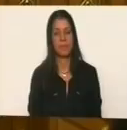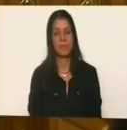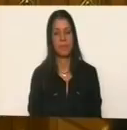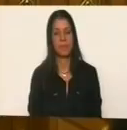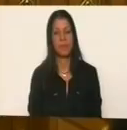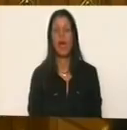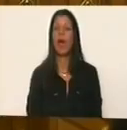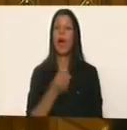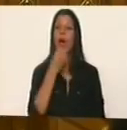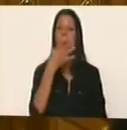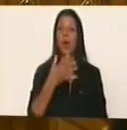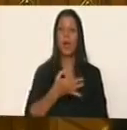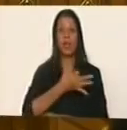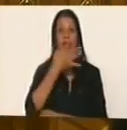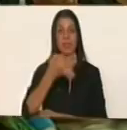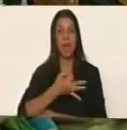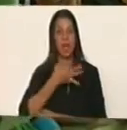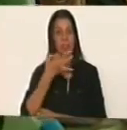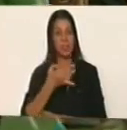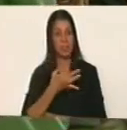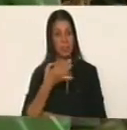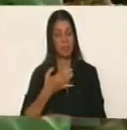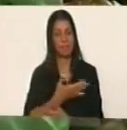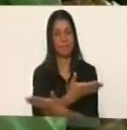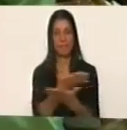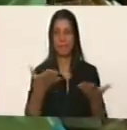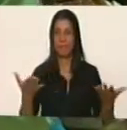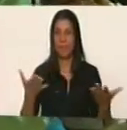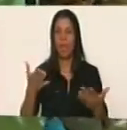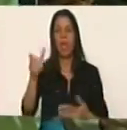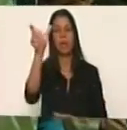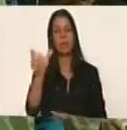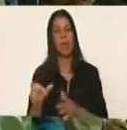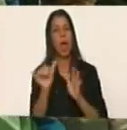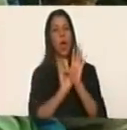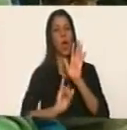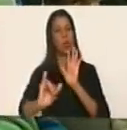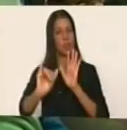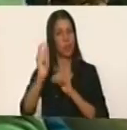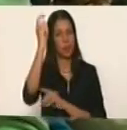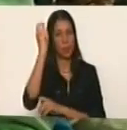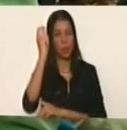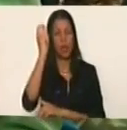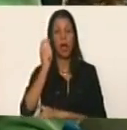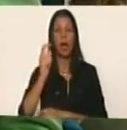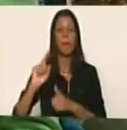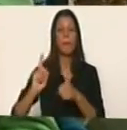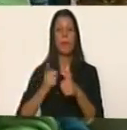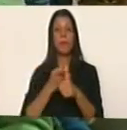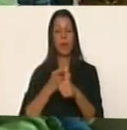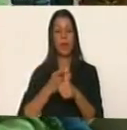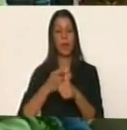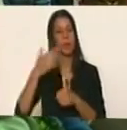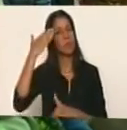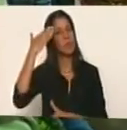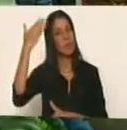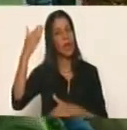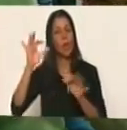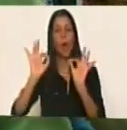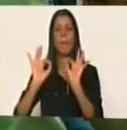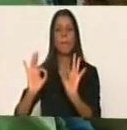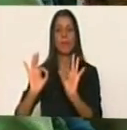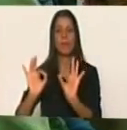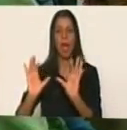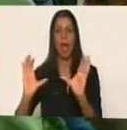Bueno, buenas tardes, colegas constituyentes. Bueno, primero un saludo muy especial al Estado